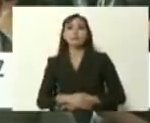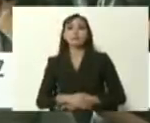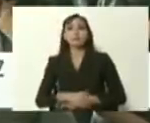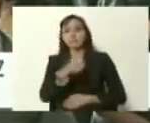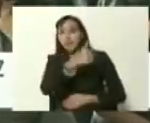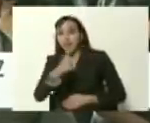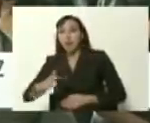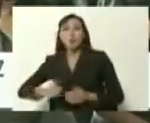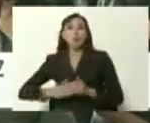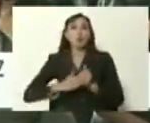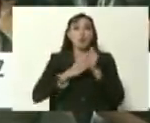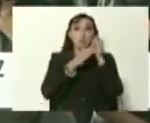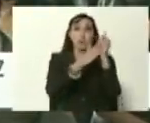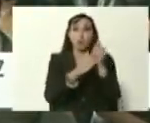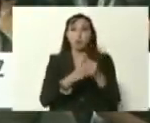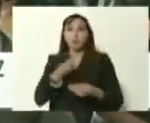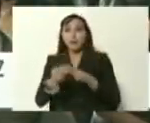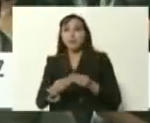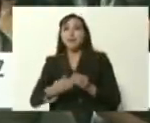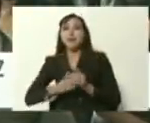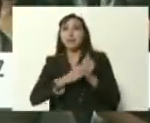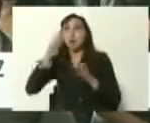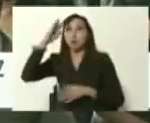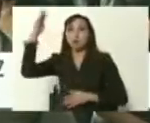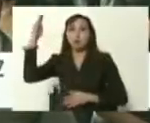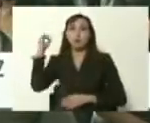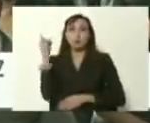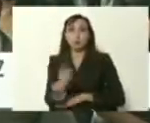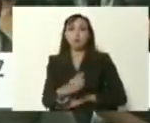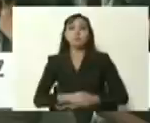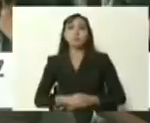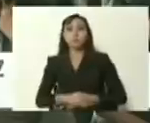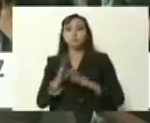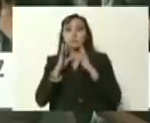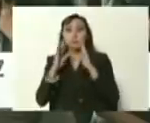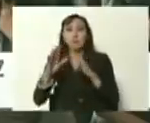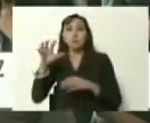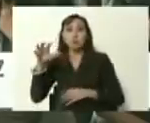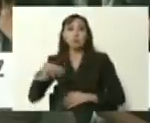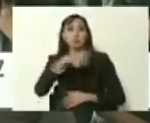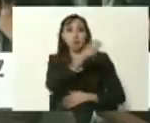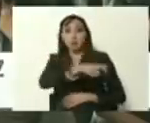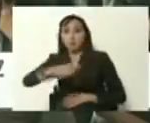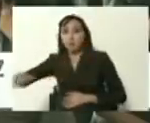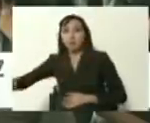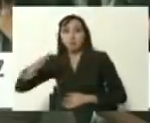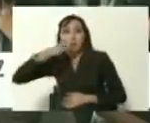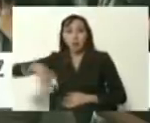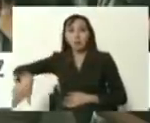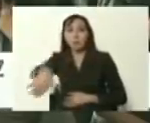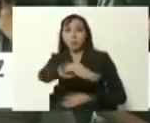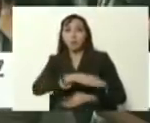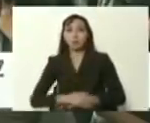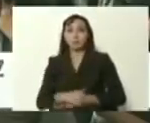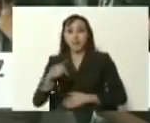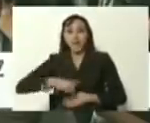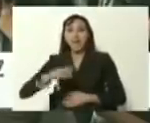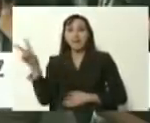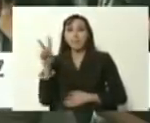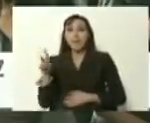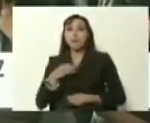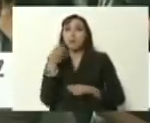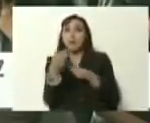de los mandatarios son dirigidos por Dios para bendición de una nación. Venezuela en este momento